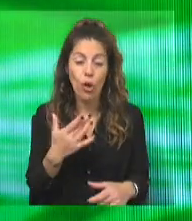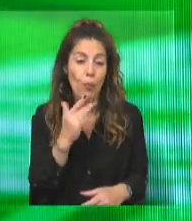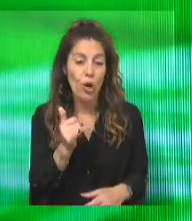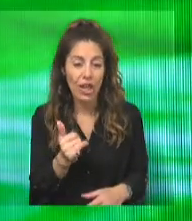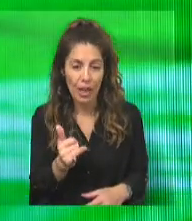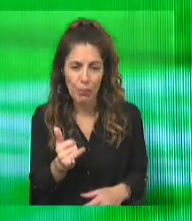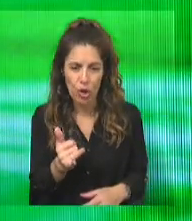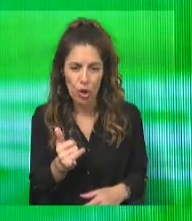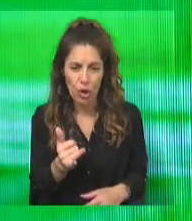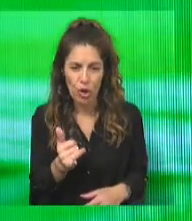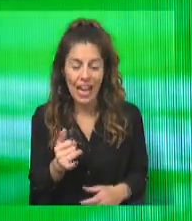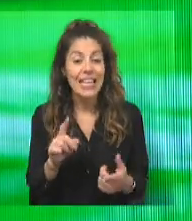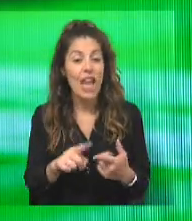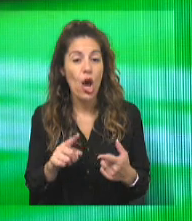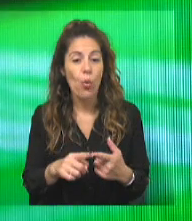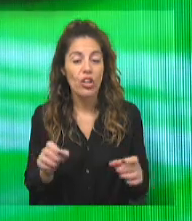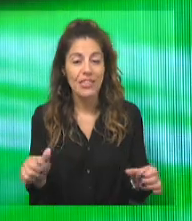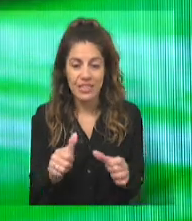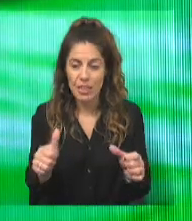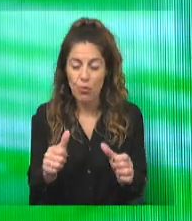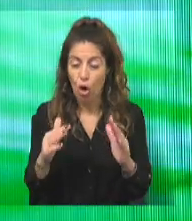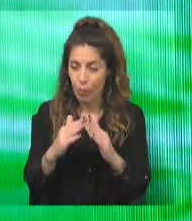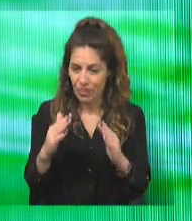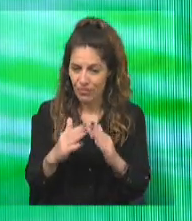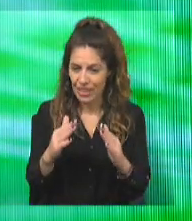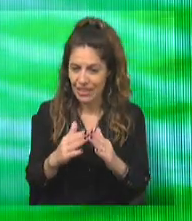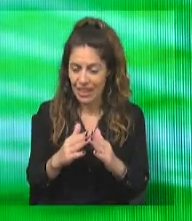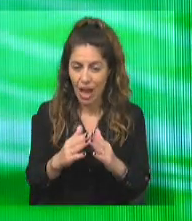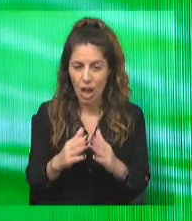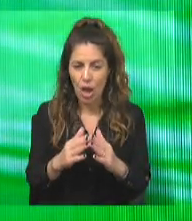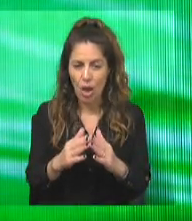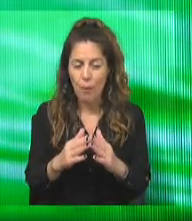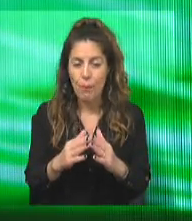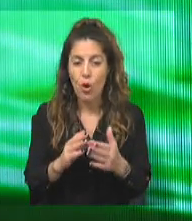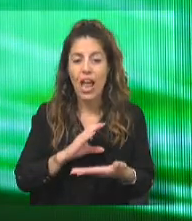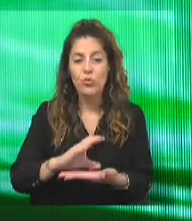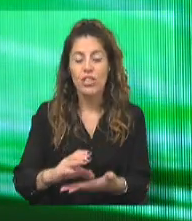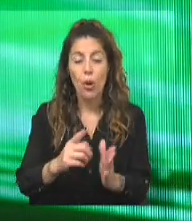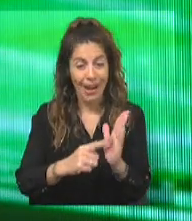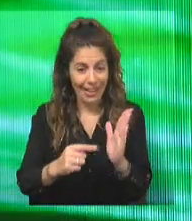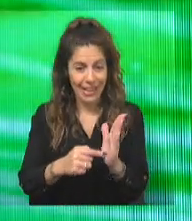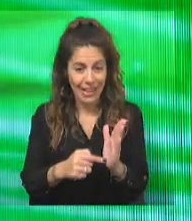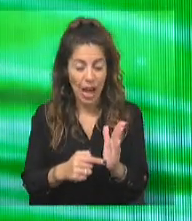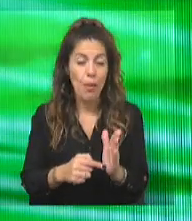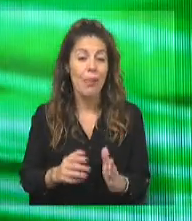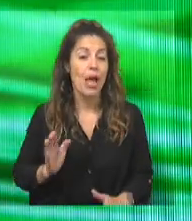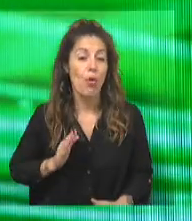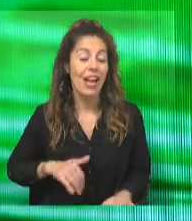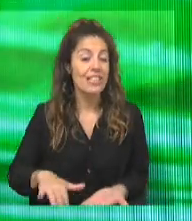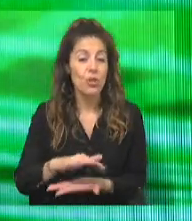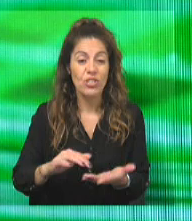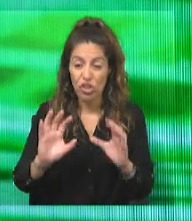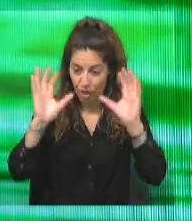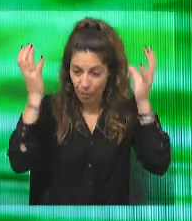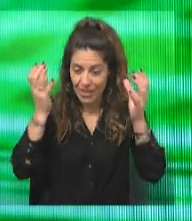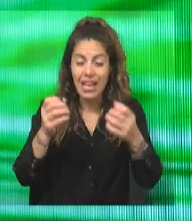la en el convenio que tuvimos que hacer con vivienda por subsidios de alquiler para para mujeres en situación de violencia aumentó el